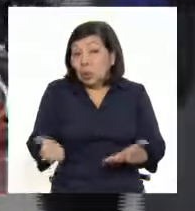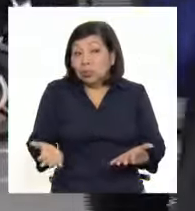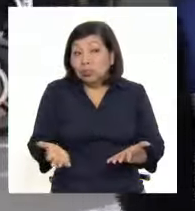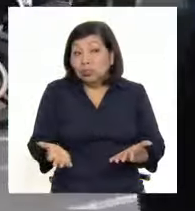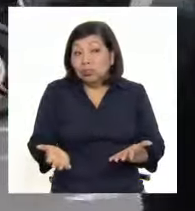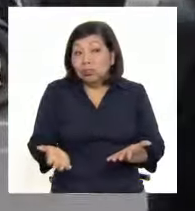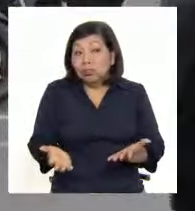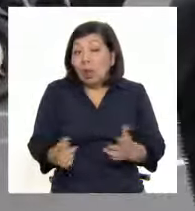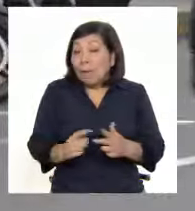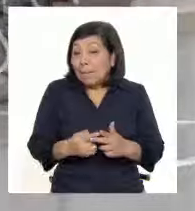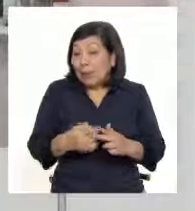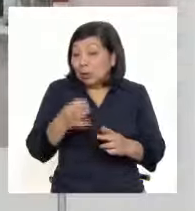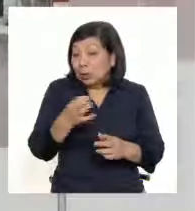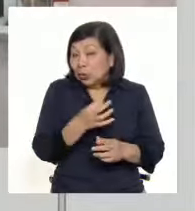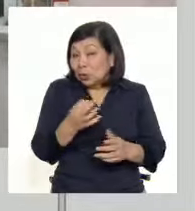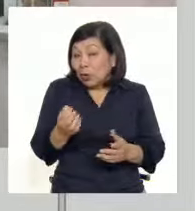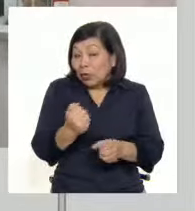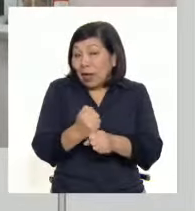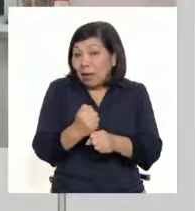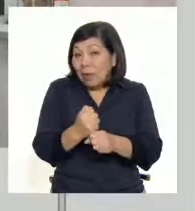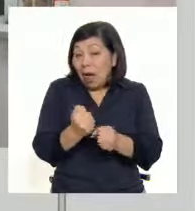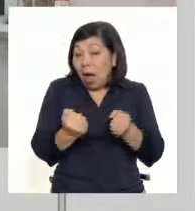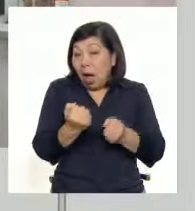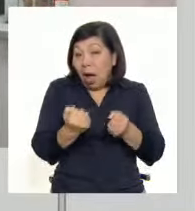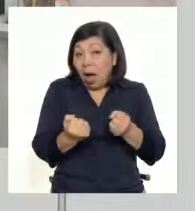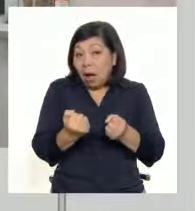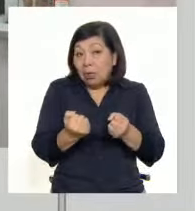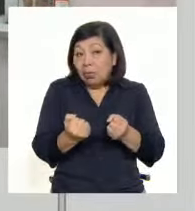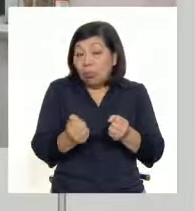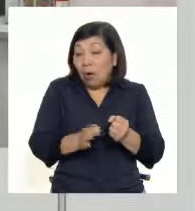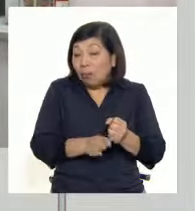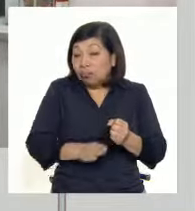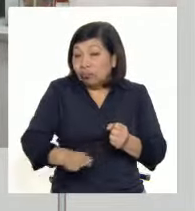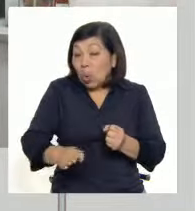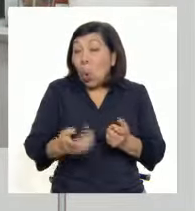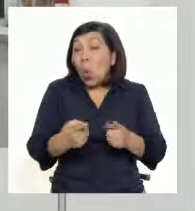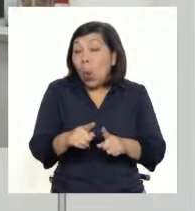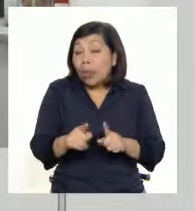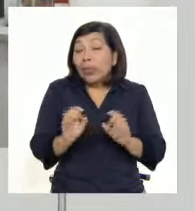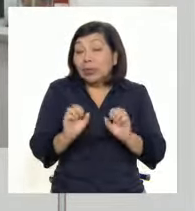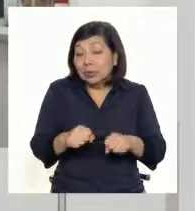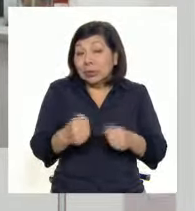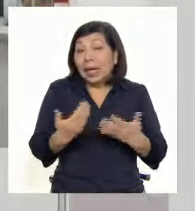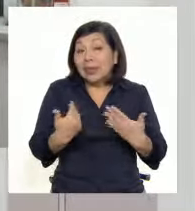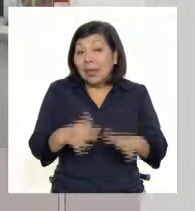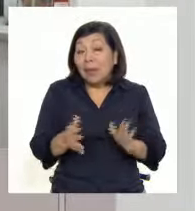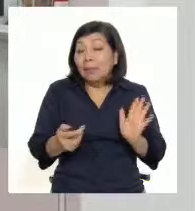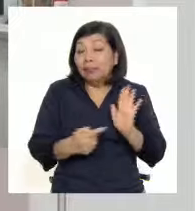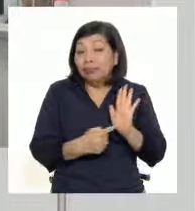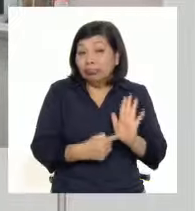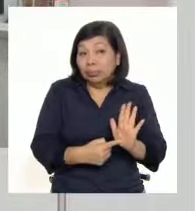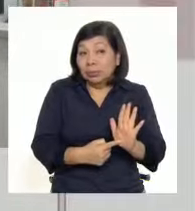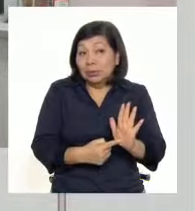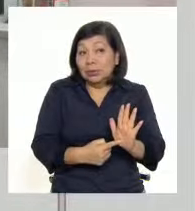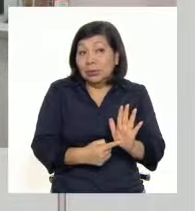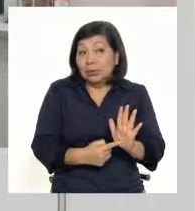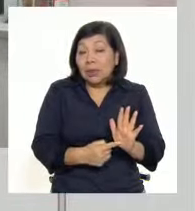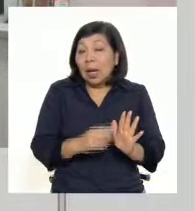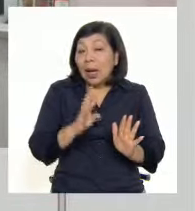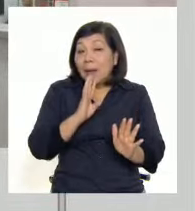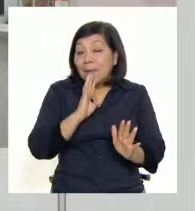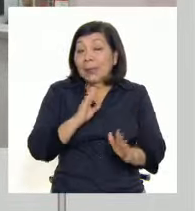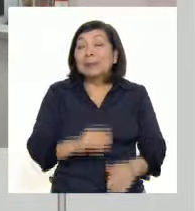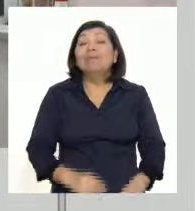que se va a dar inicio o no a este plan de desvío, finalmente cuando las autoridades ahí ya están presentes, sí, tienen que